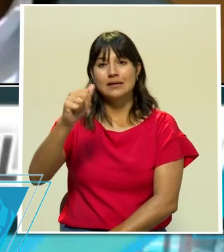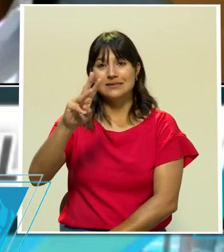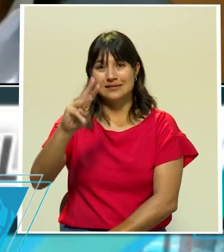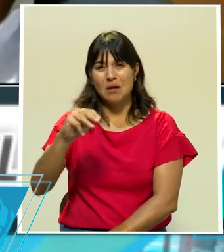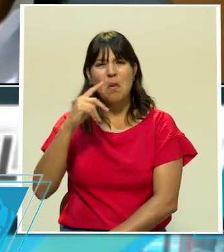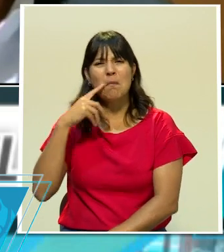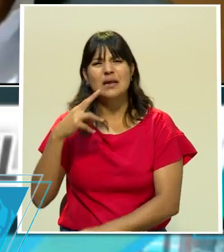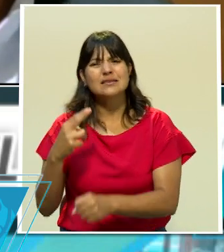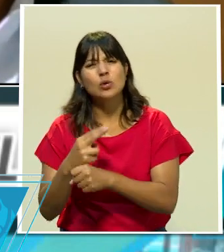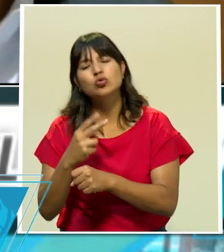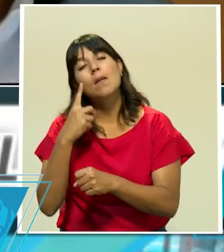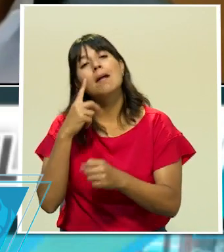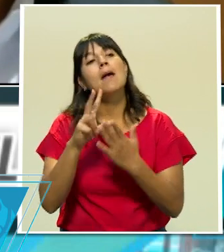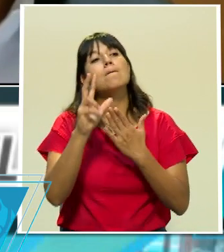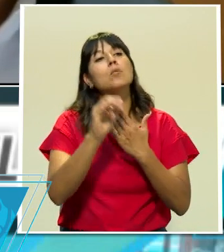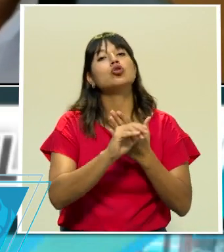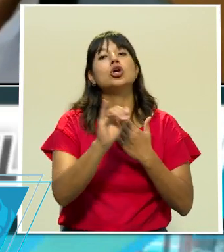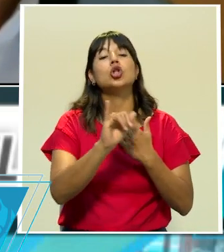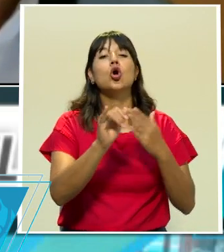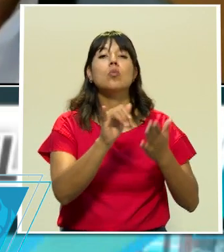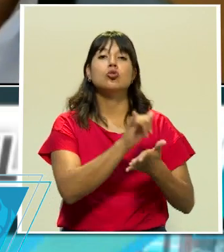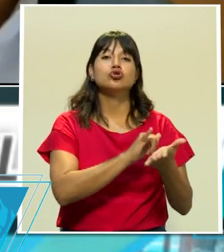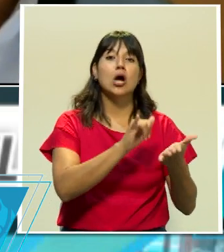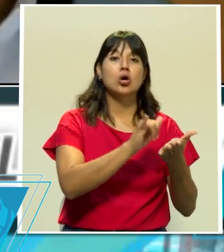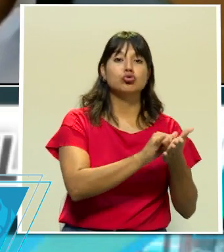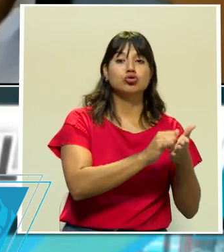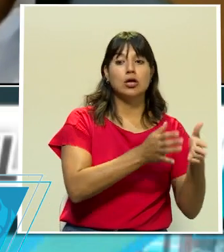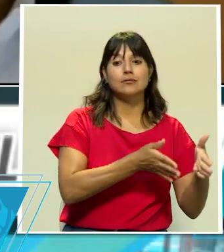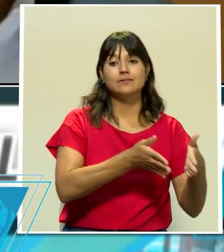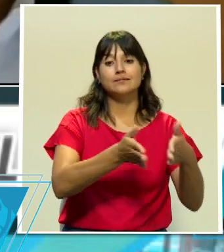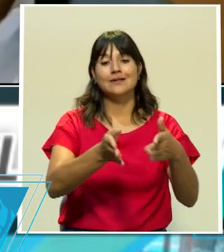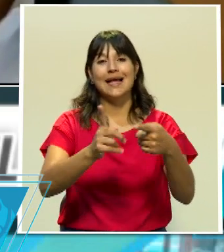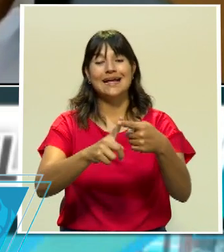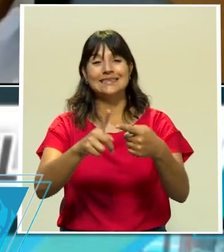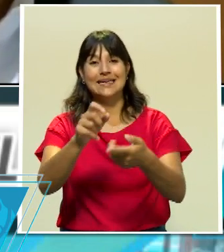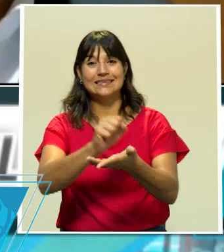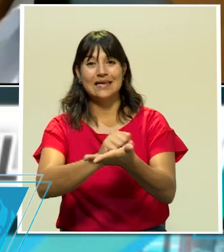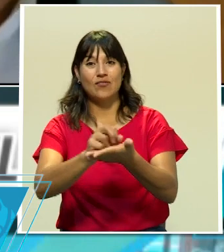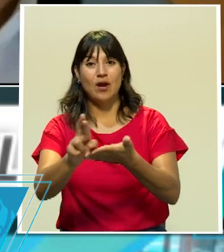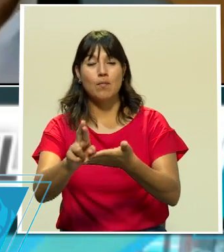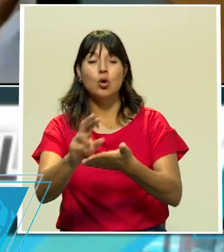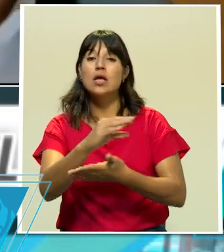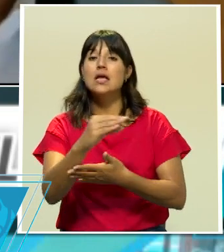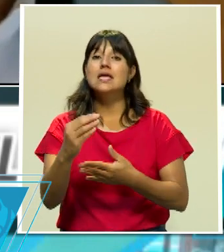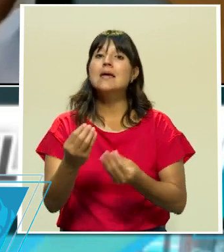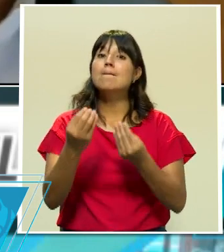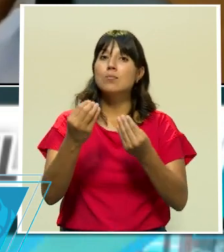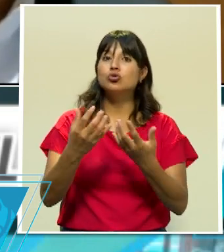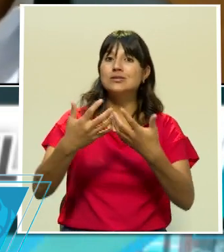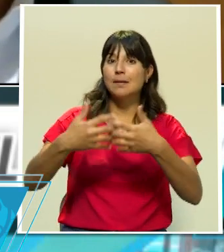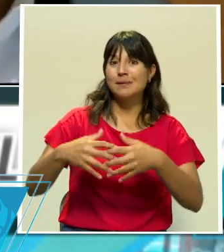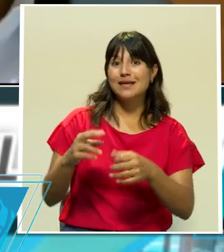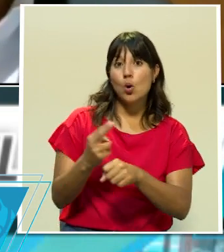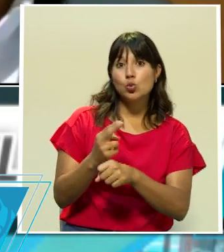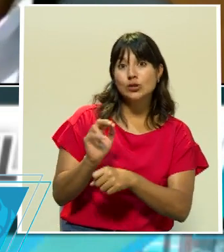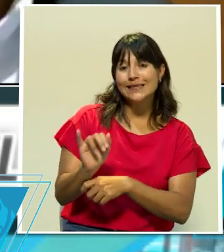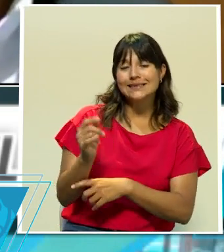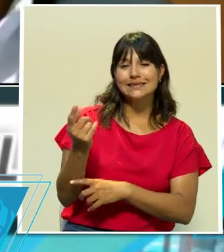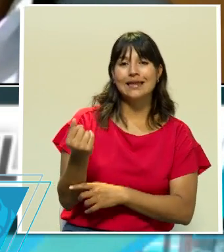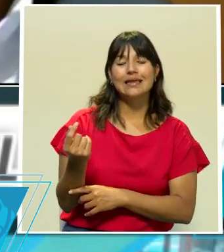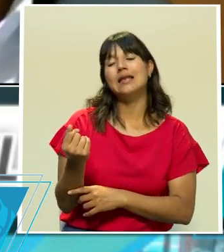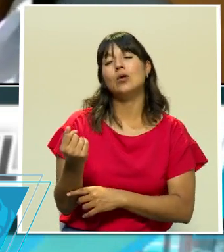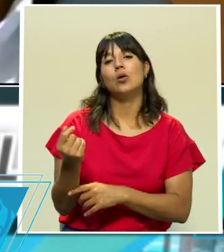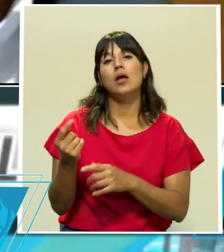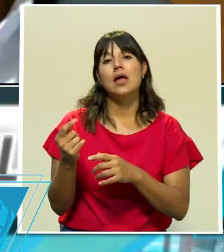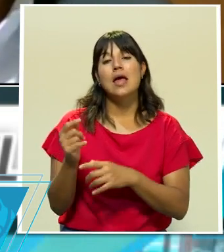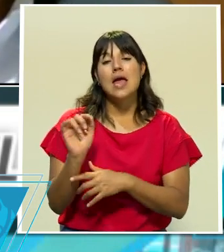de San José San Ramón, que vemos esa evolución que está teniendo, y hay empresas que se alimentan de esos recursos. Y eso